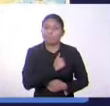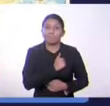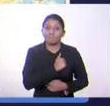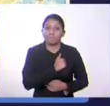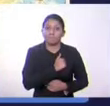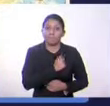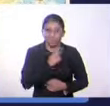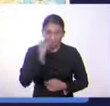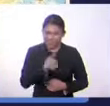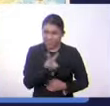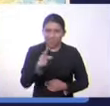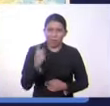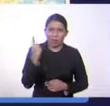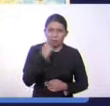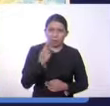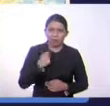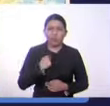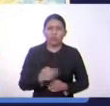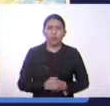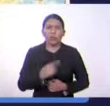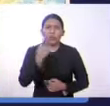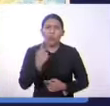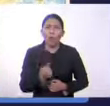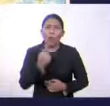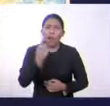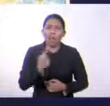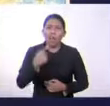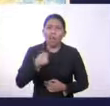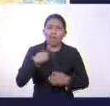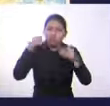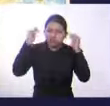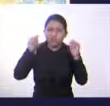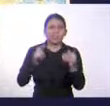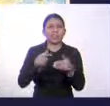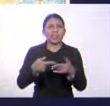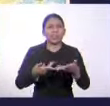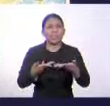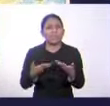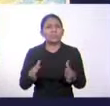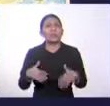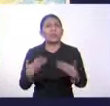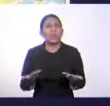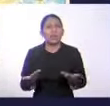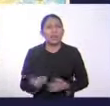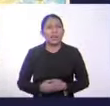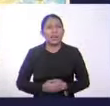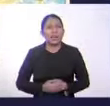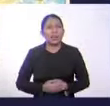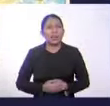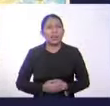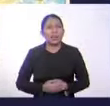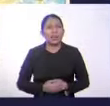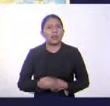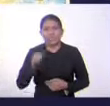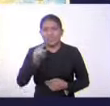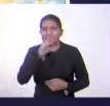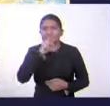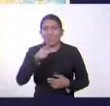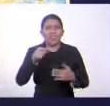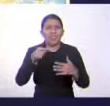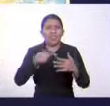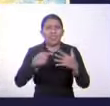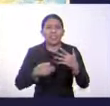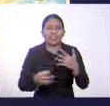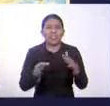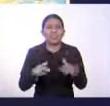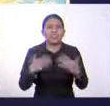y Federico, ¿cuál es el enfoque? El enfoque es más allá del derecho, más allá de lo que diga la ley,